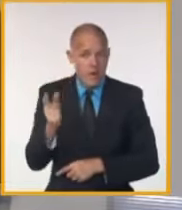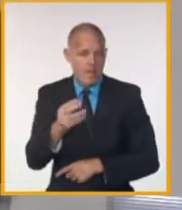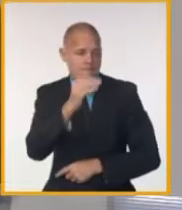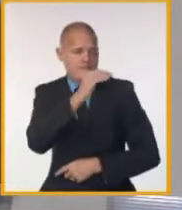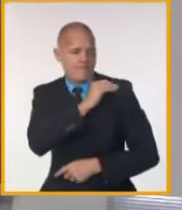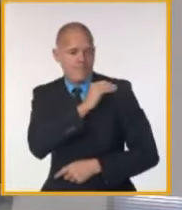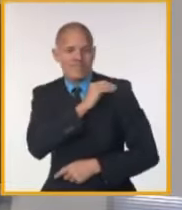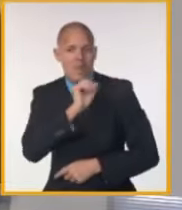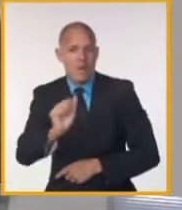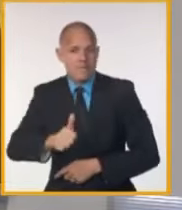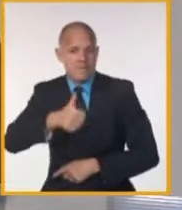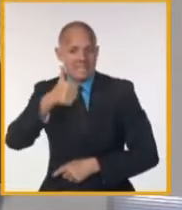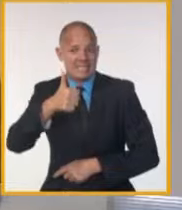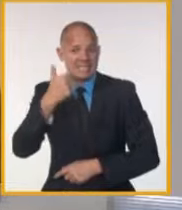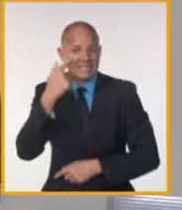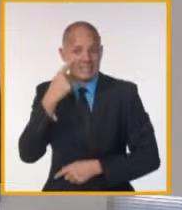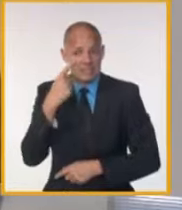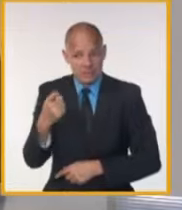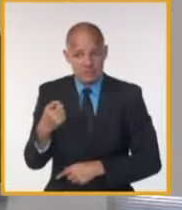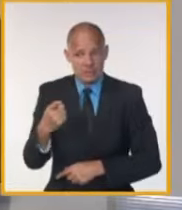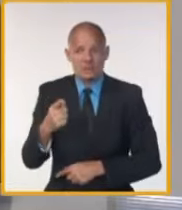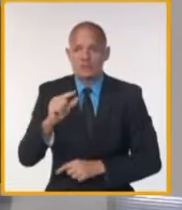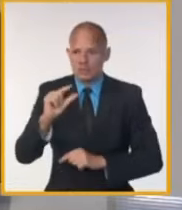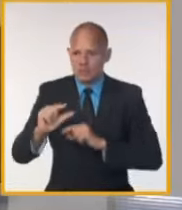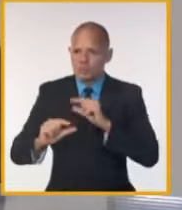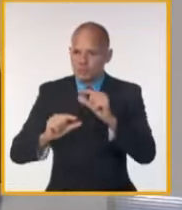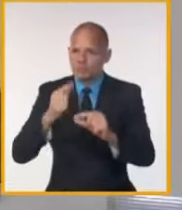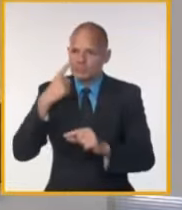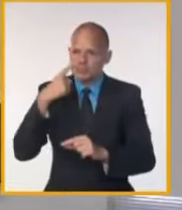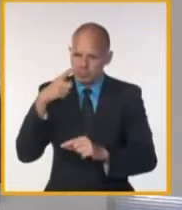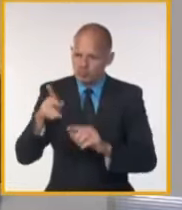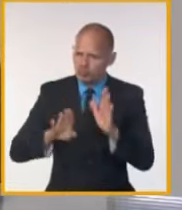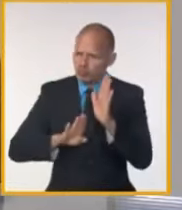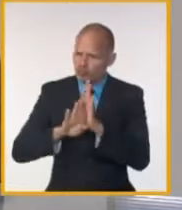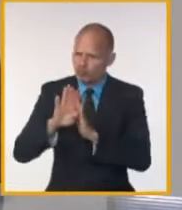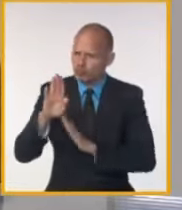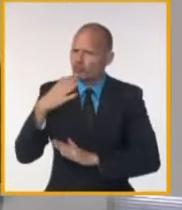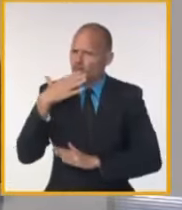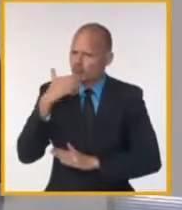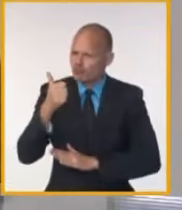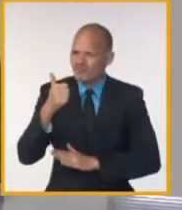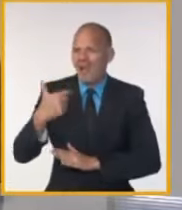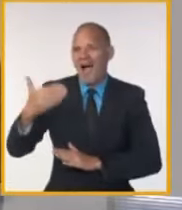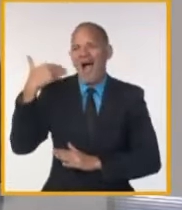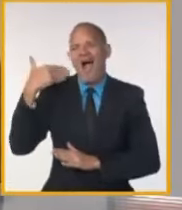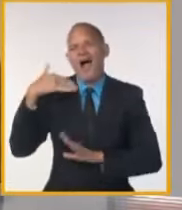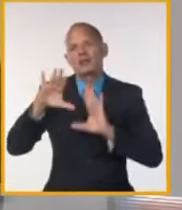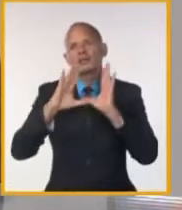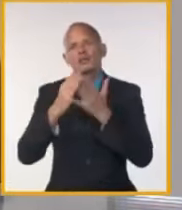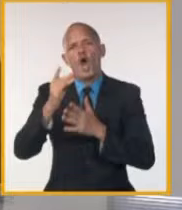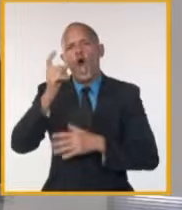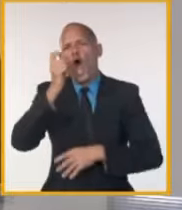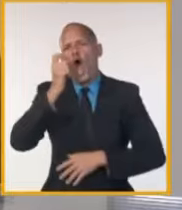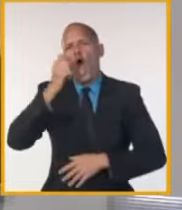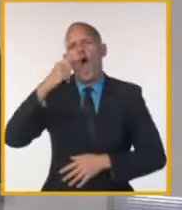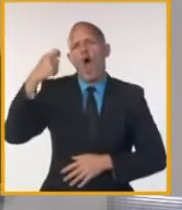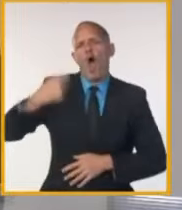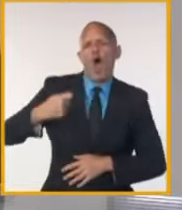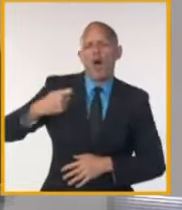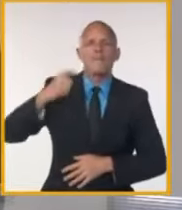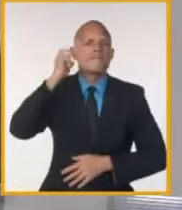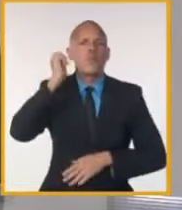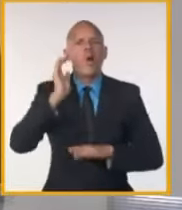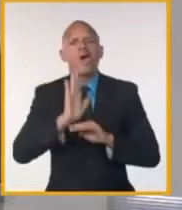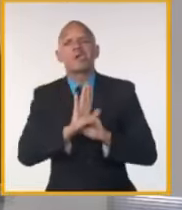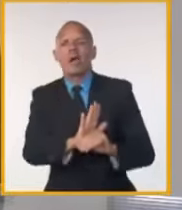también que hay un retroceso de ciertos valores patriarcales en algunas sociedades latinoamericana y que hay un avance